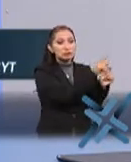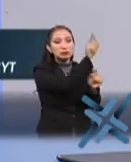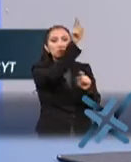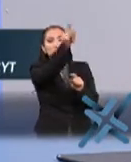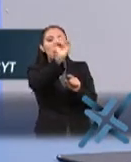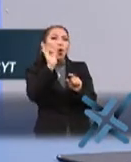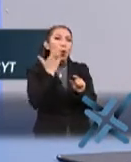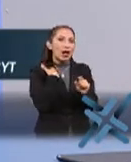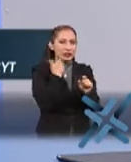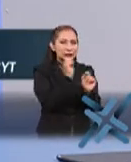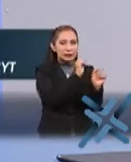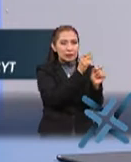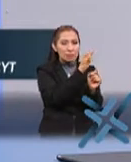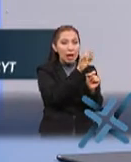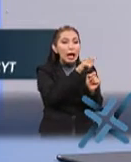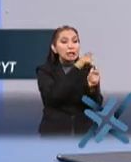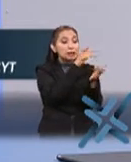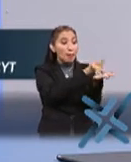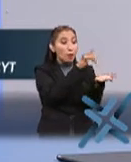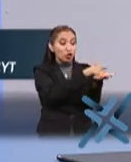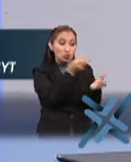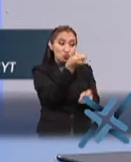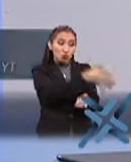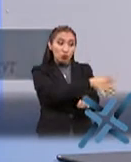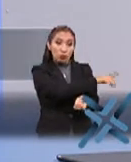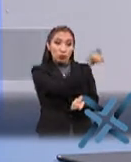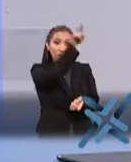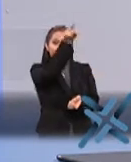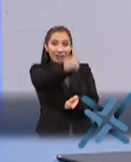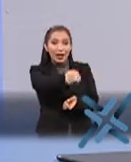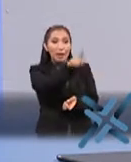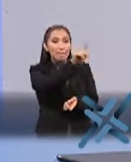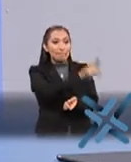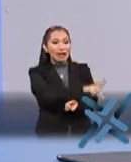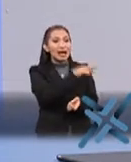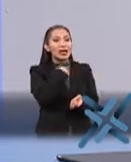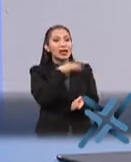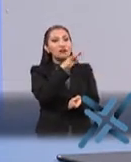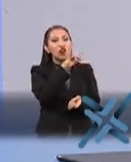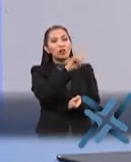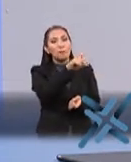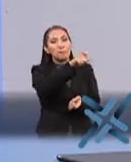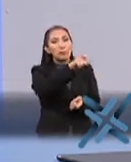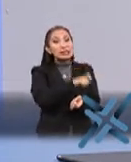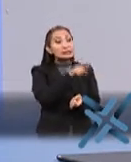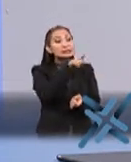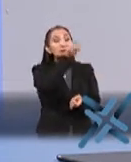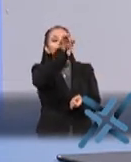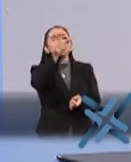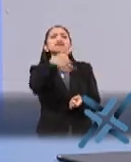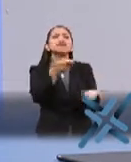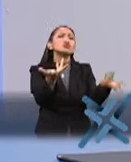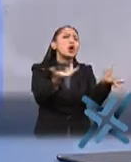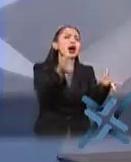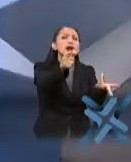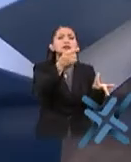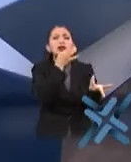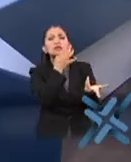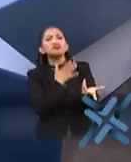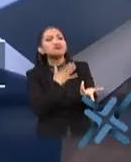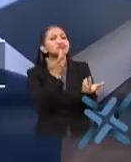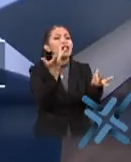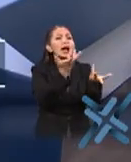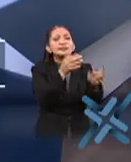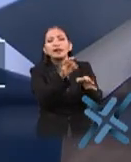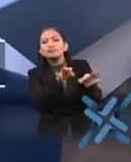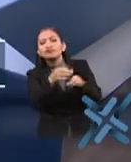exbecarios, innovadores que han recibido apoyos de financiamiento como el PEI, el Fondo Mixto y demás, pues darlos a conocer con la gente, ¿no?